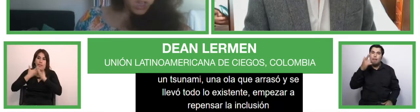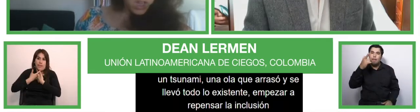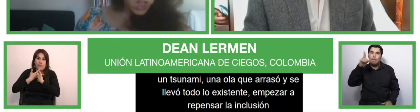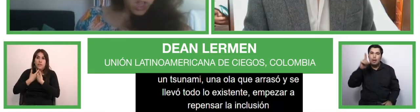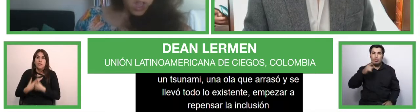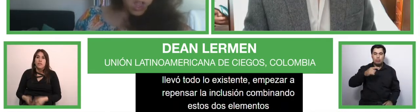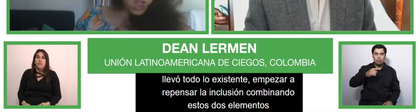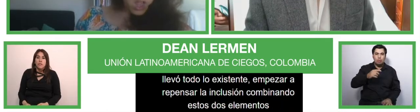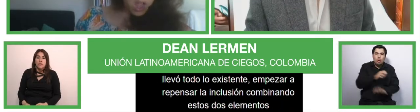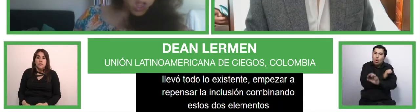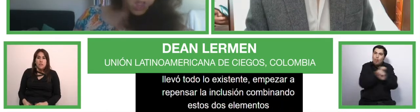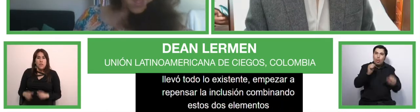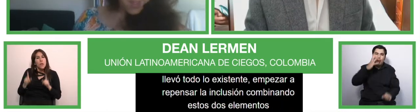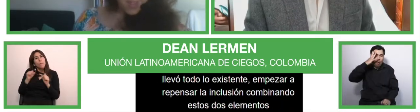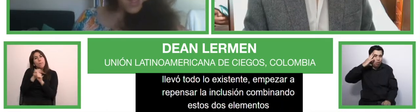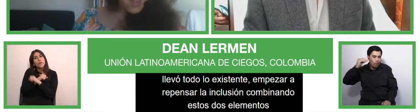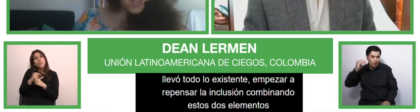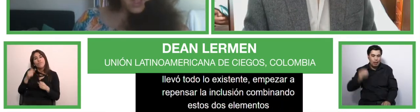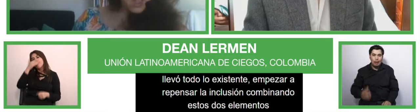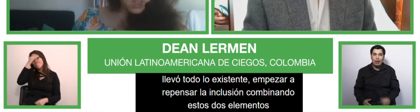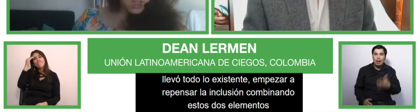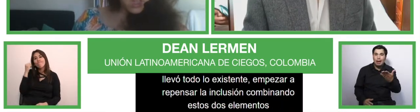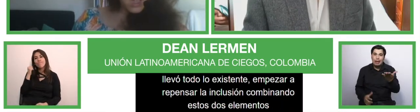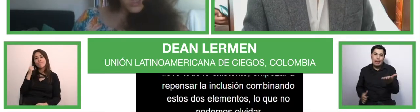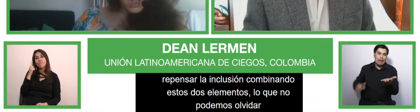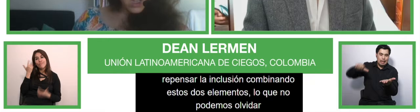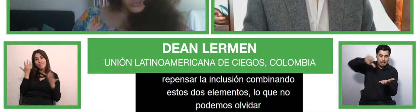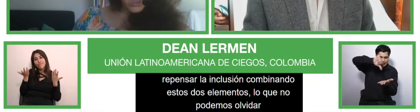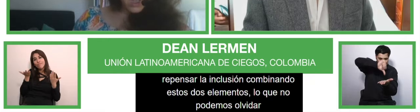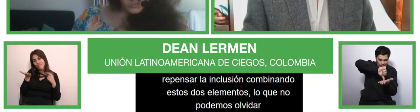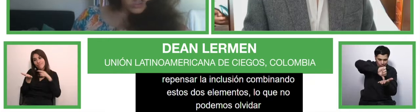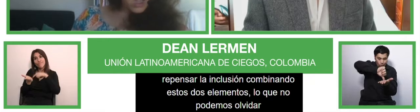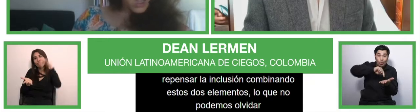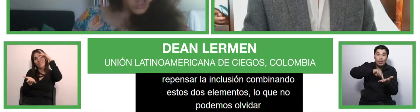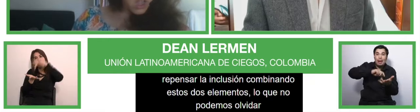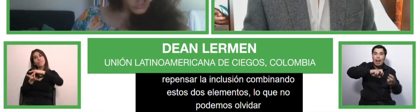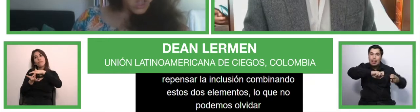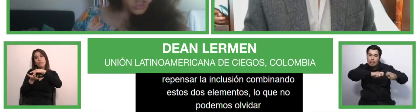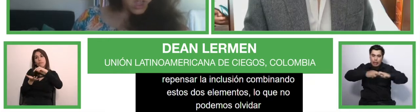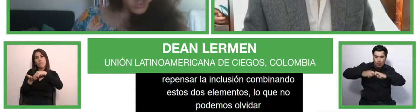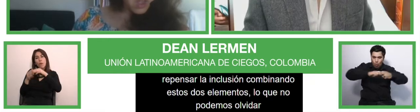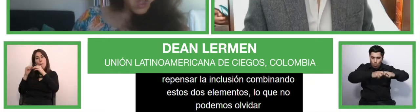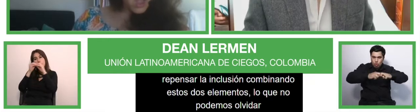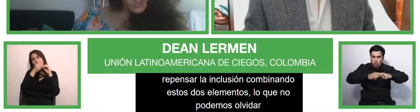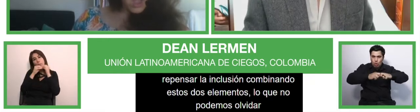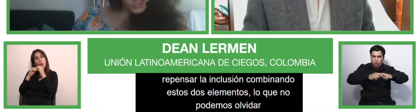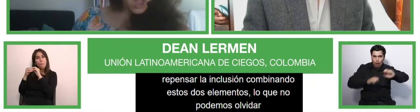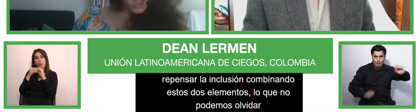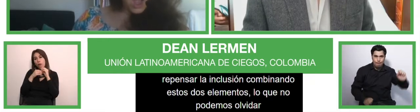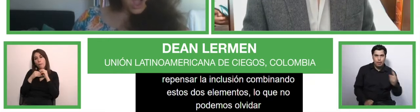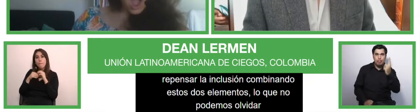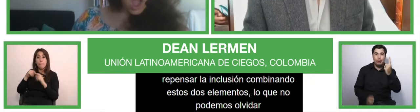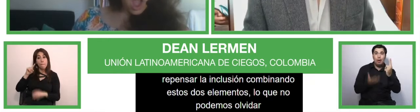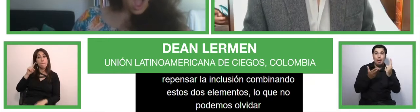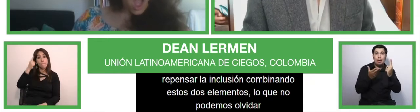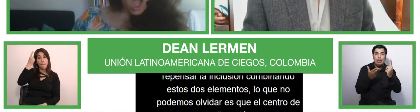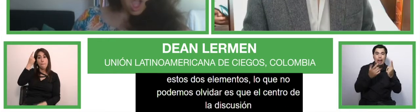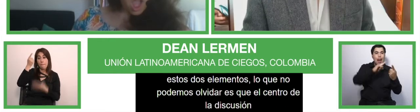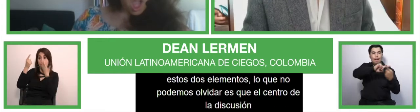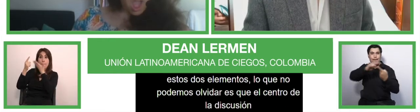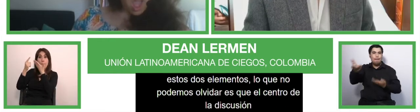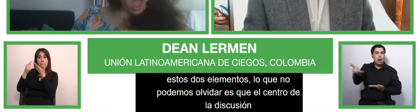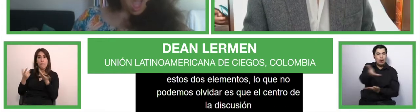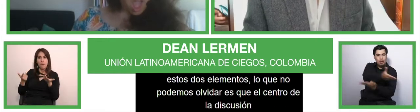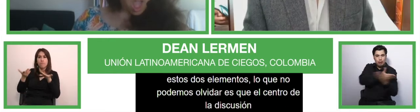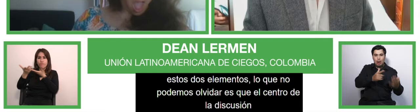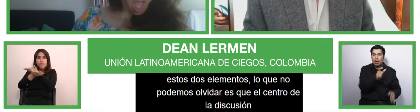olvidar es que el centro de la discusión es la participación